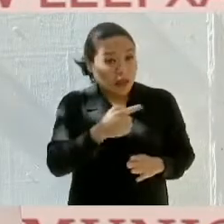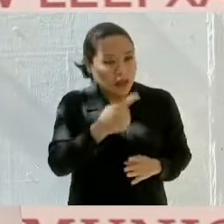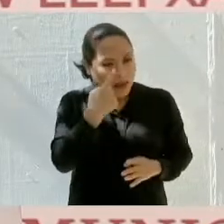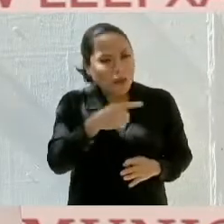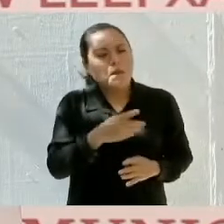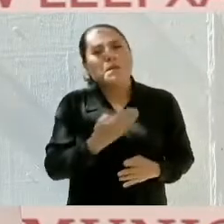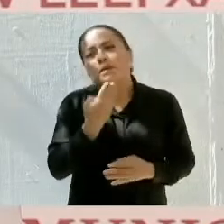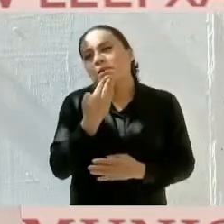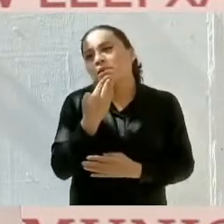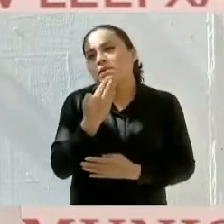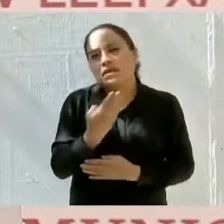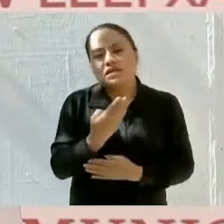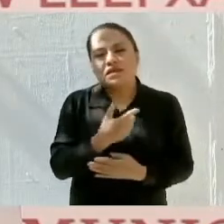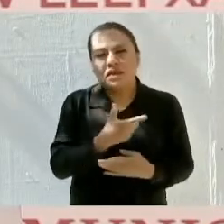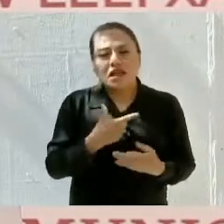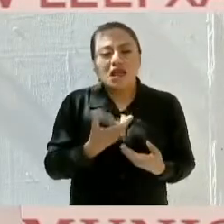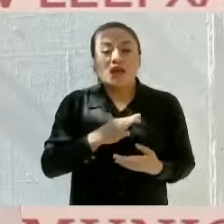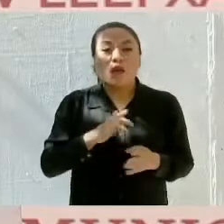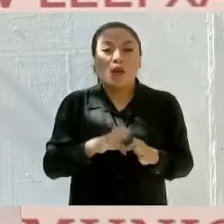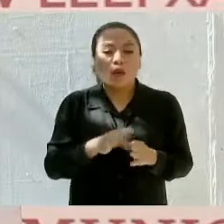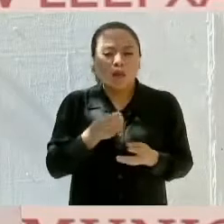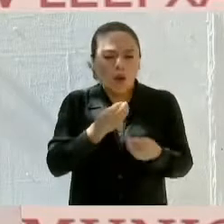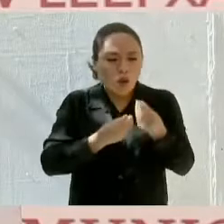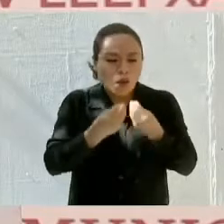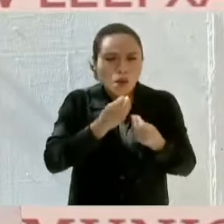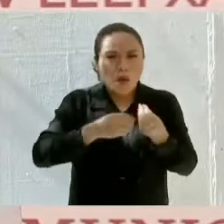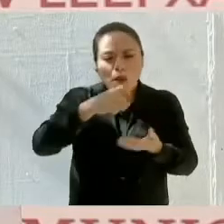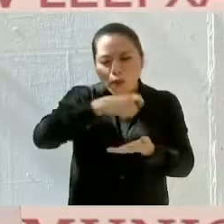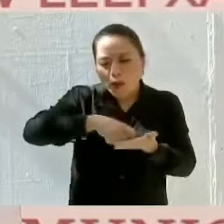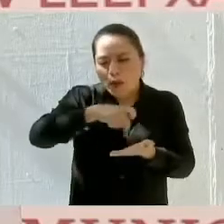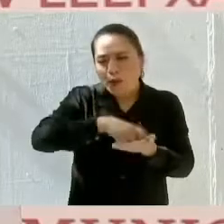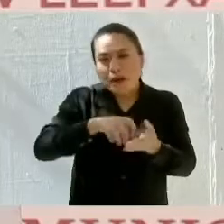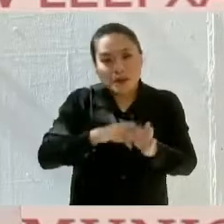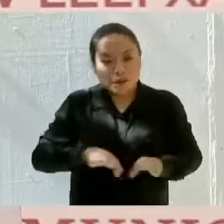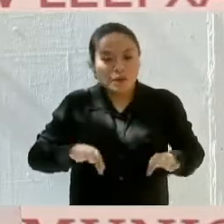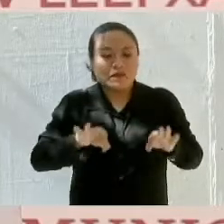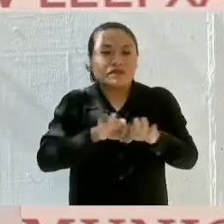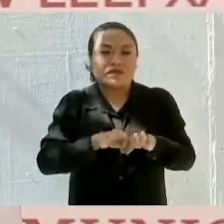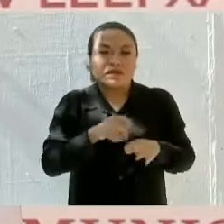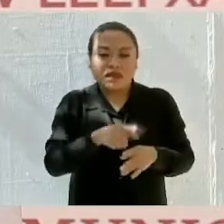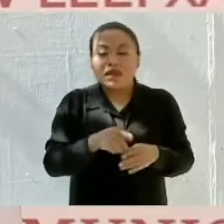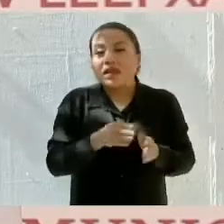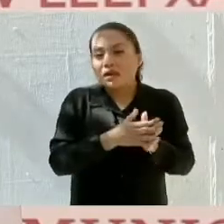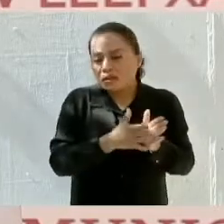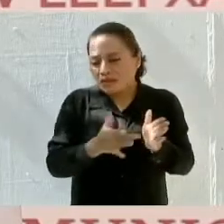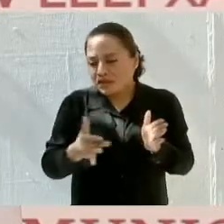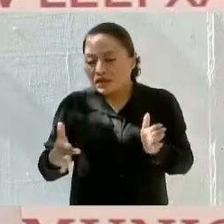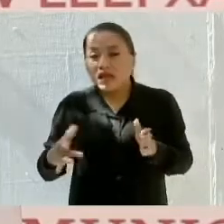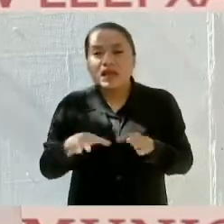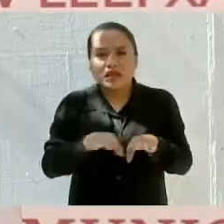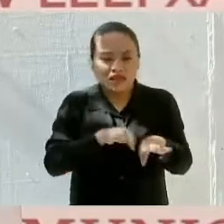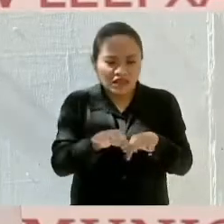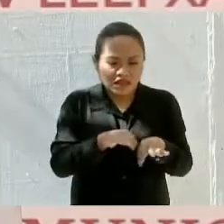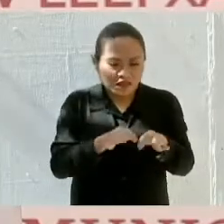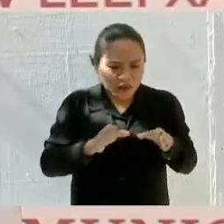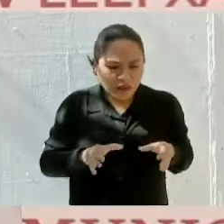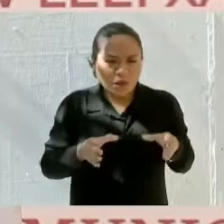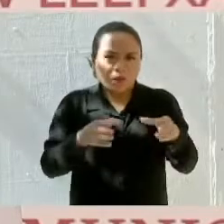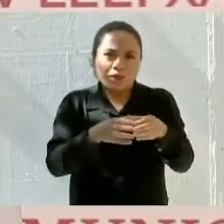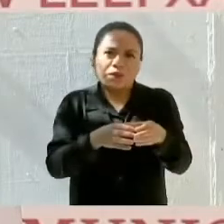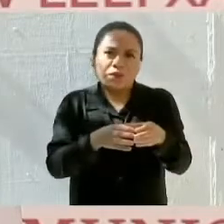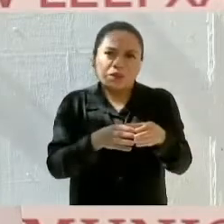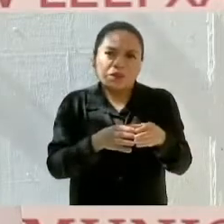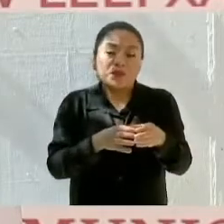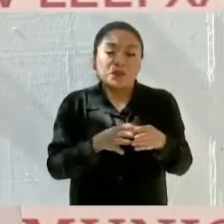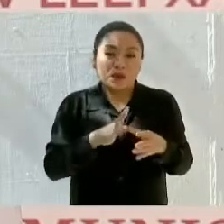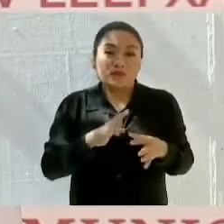para obtener la canasta básica. Durante este periodo también se trabajó en comunidad, señor presidente,